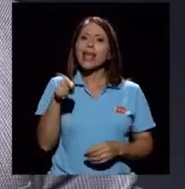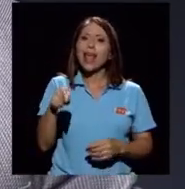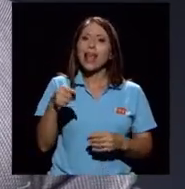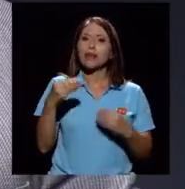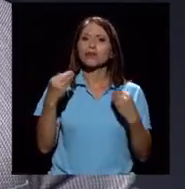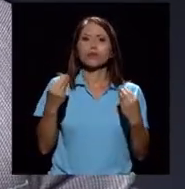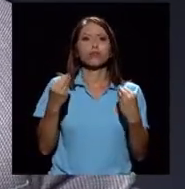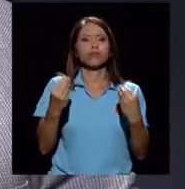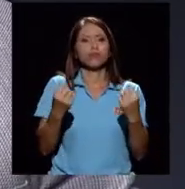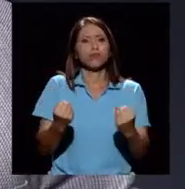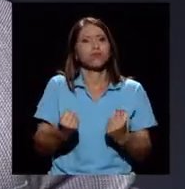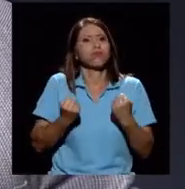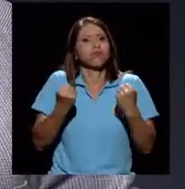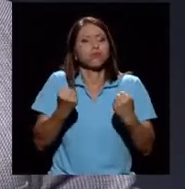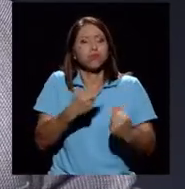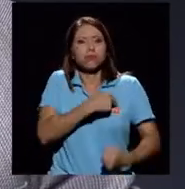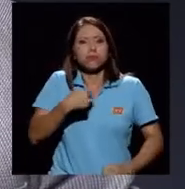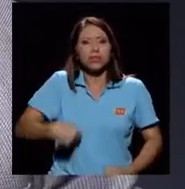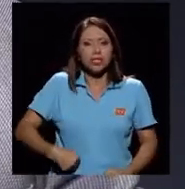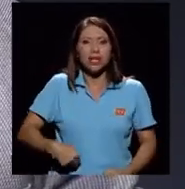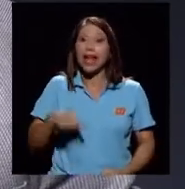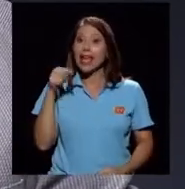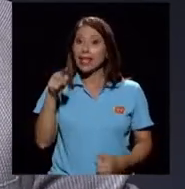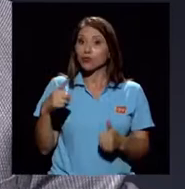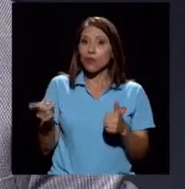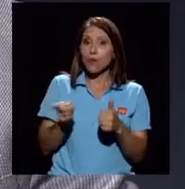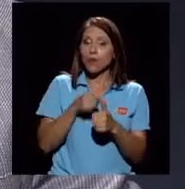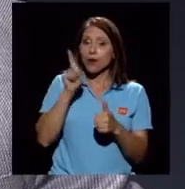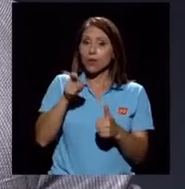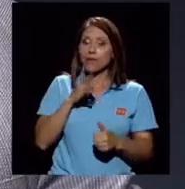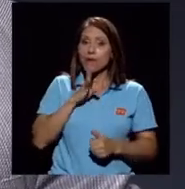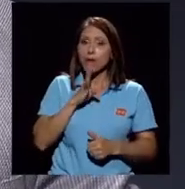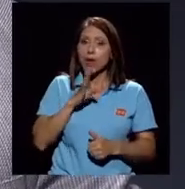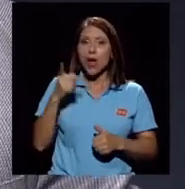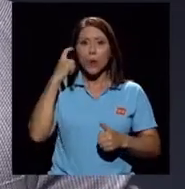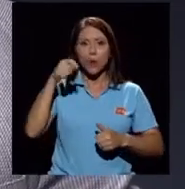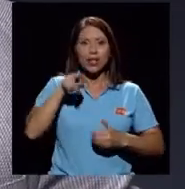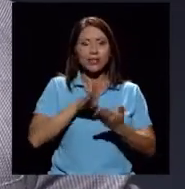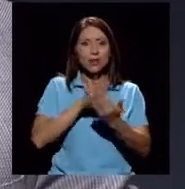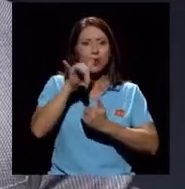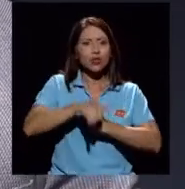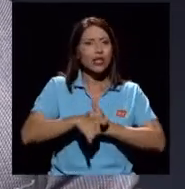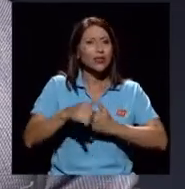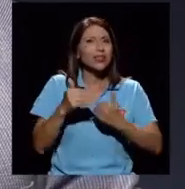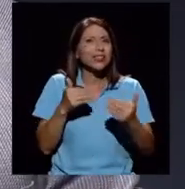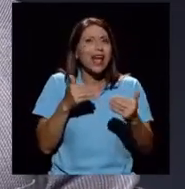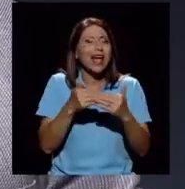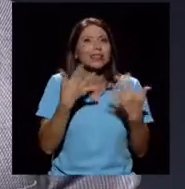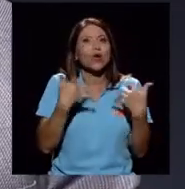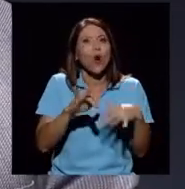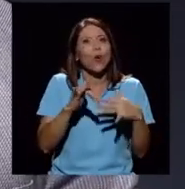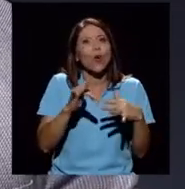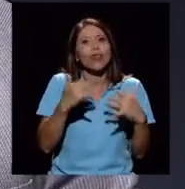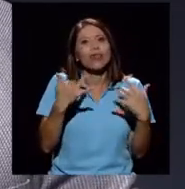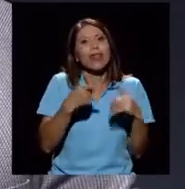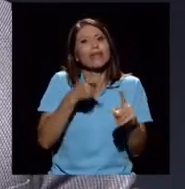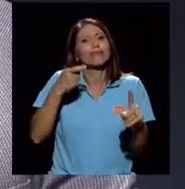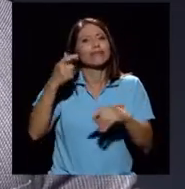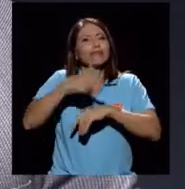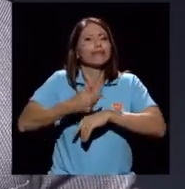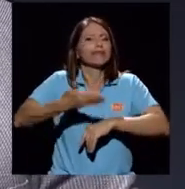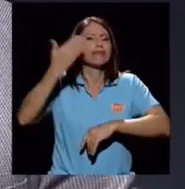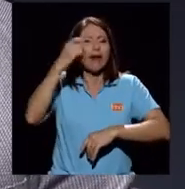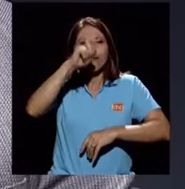en china es un tema que es el primer punto verdad porque este proyecto es un proyecto casi que faraónico y que lleva la marca